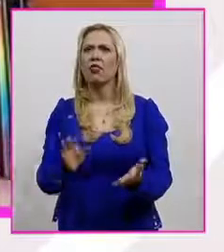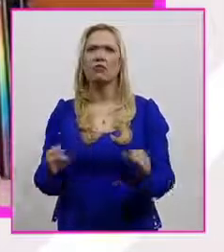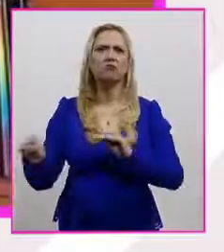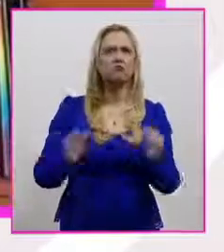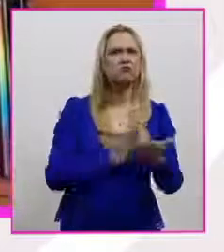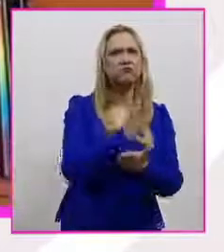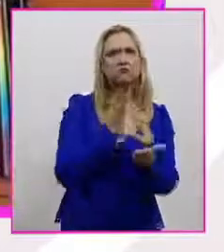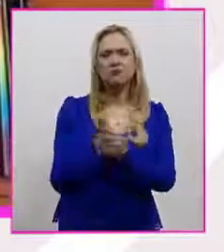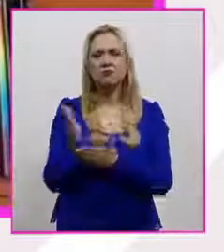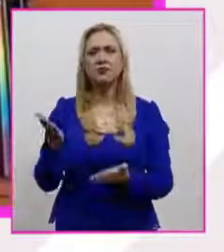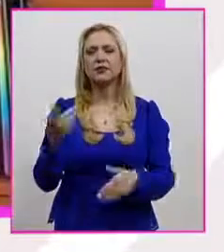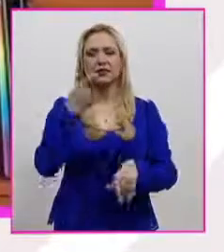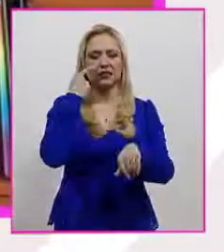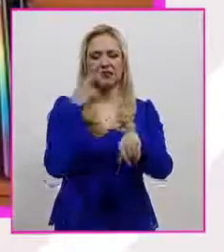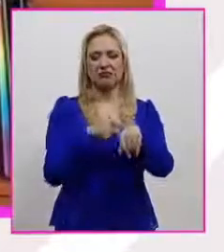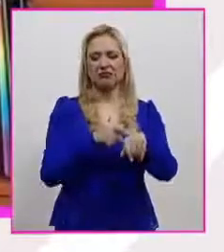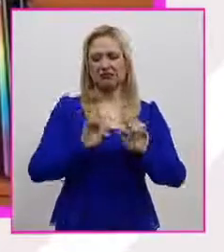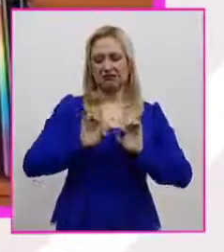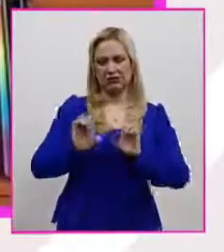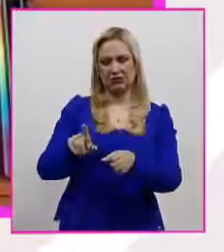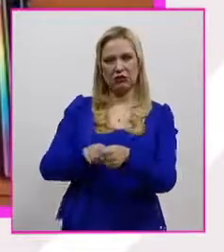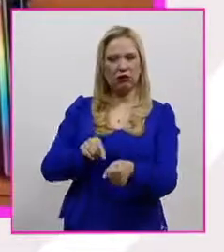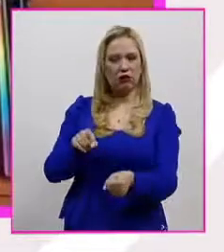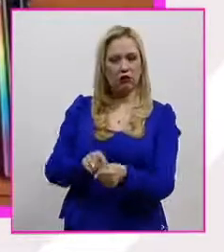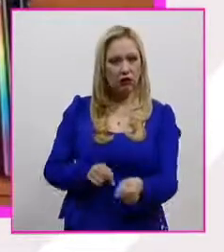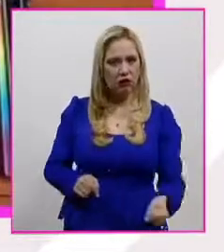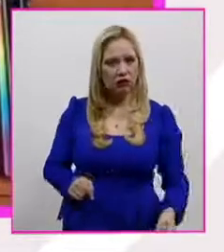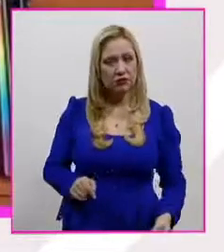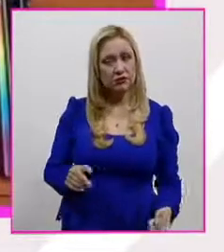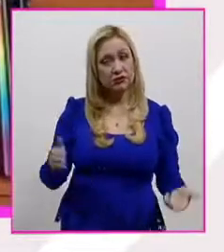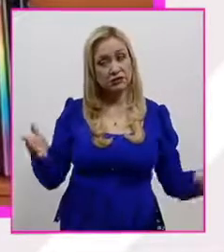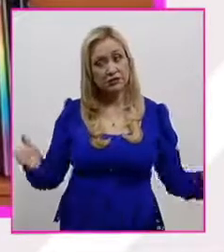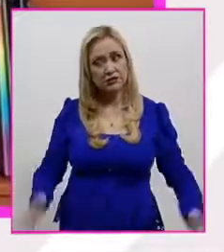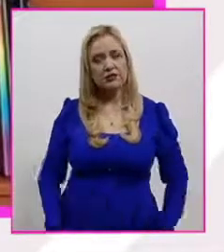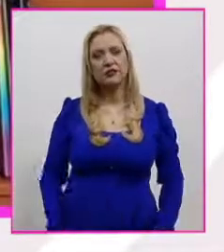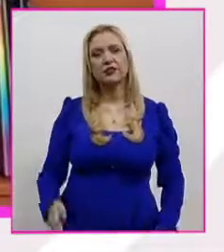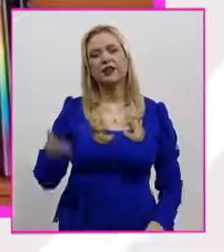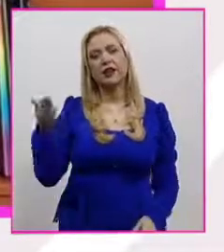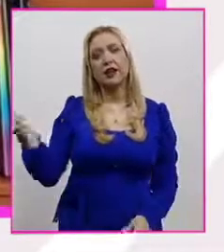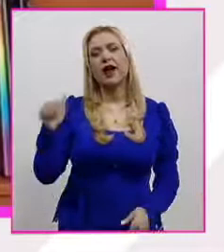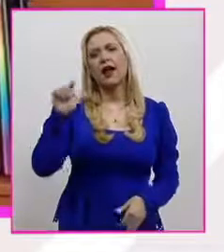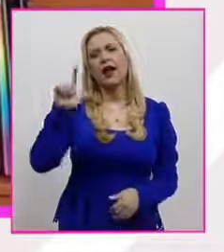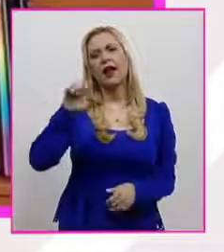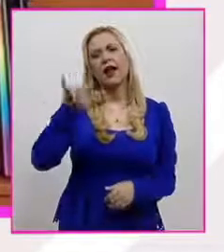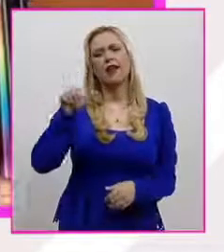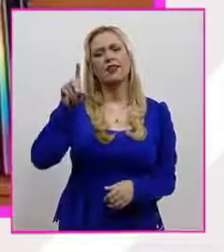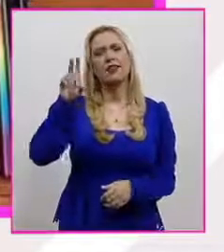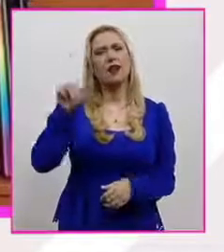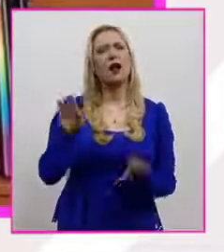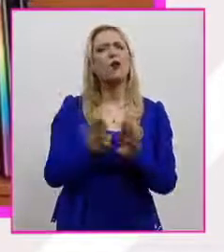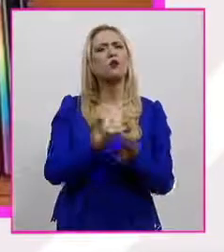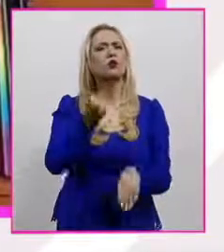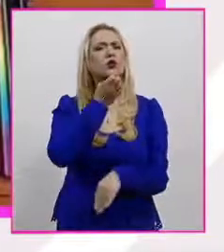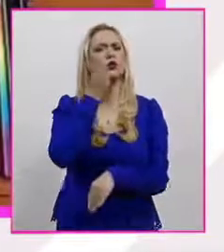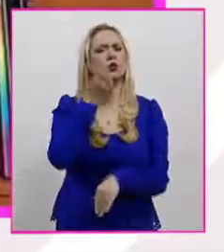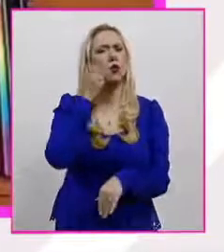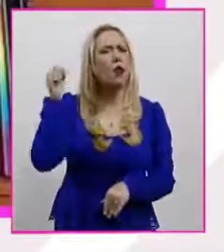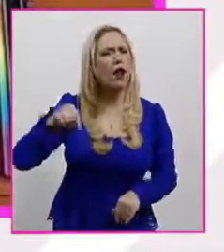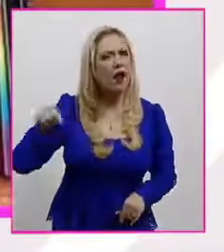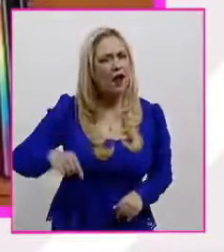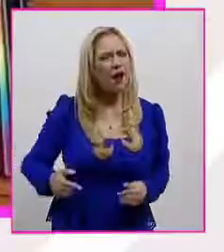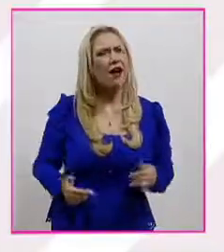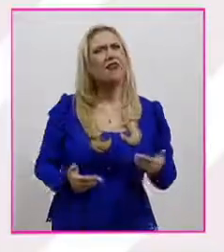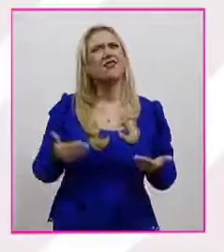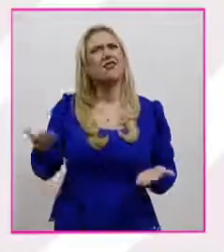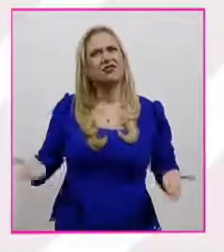bloque anterior con la participación de Ale pendiente sobre el tema del sistema educativo. Cómo el sistema educativo